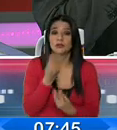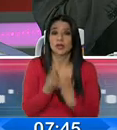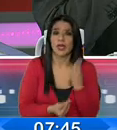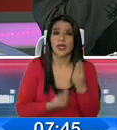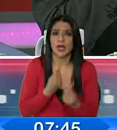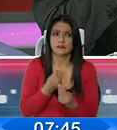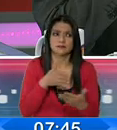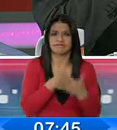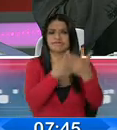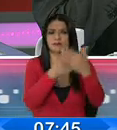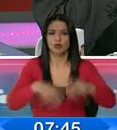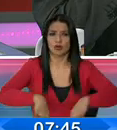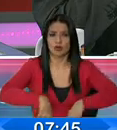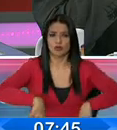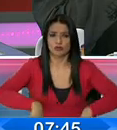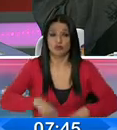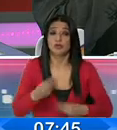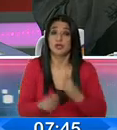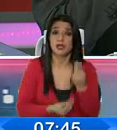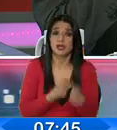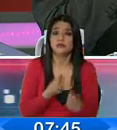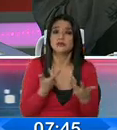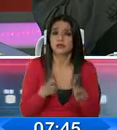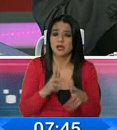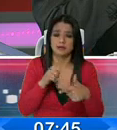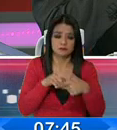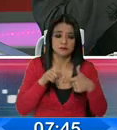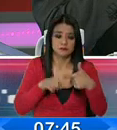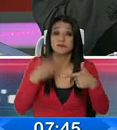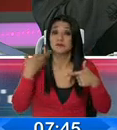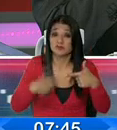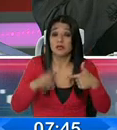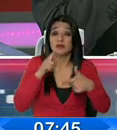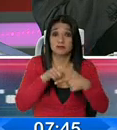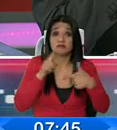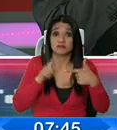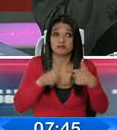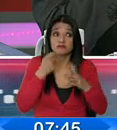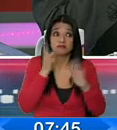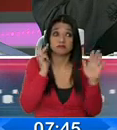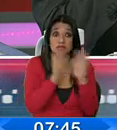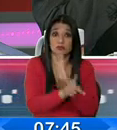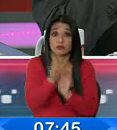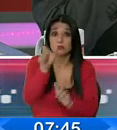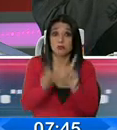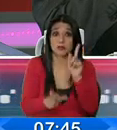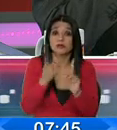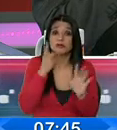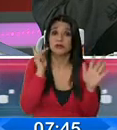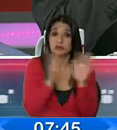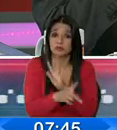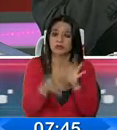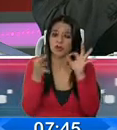combate a la corrupción, están dos aspectos muy importantes. La denuncia ciudadana, que cumple